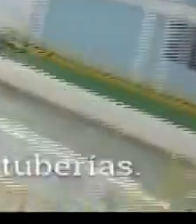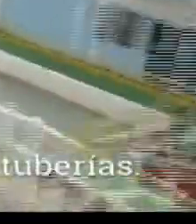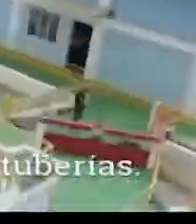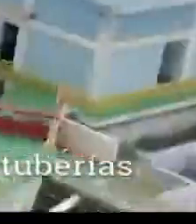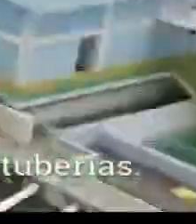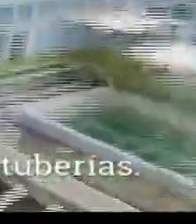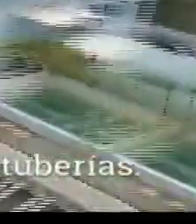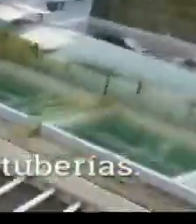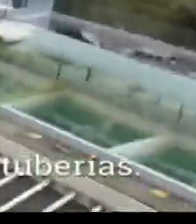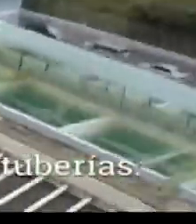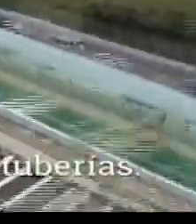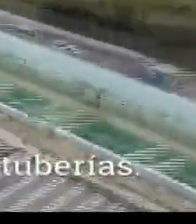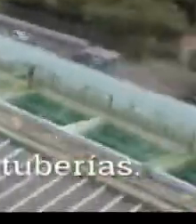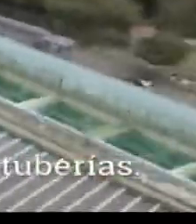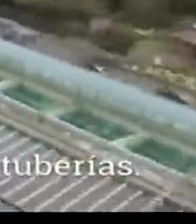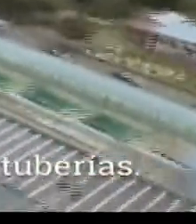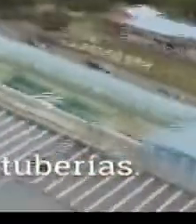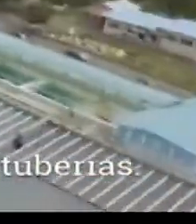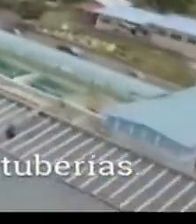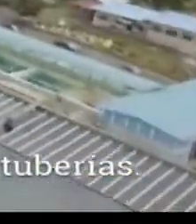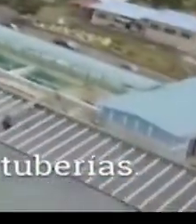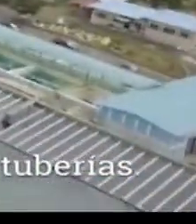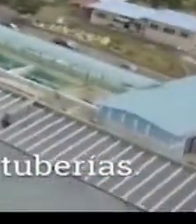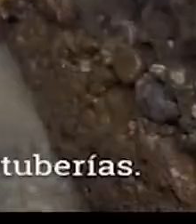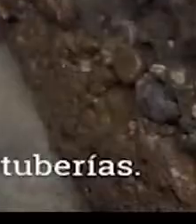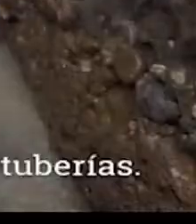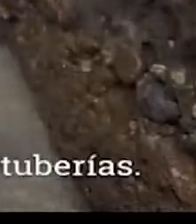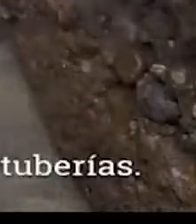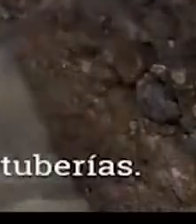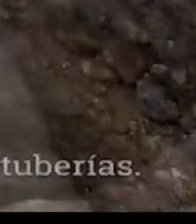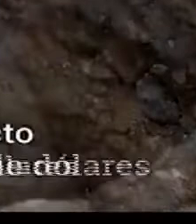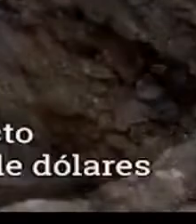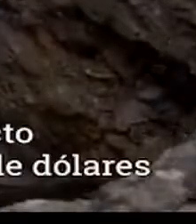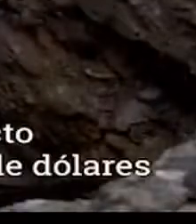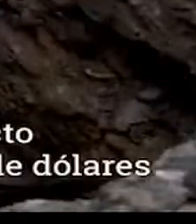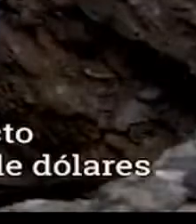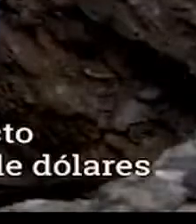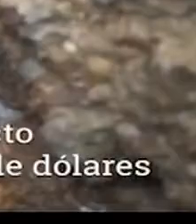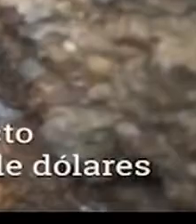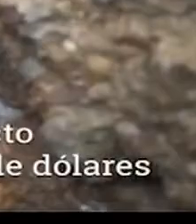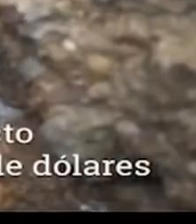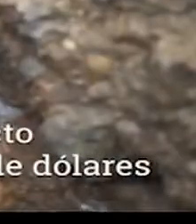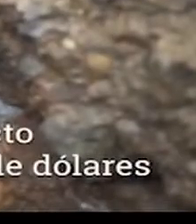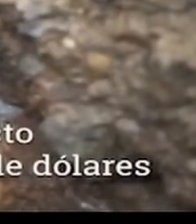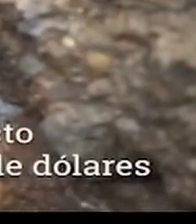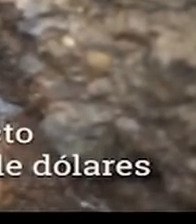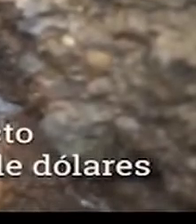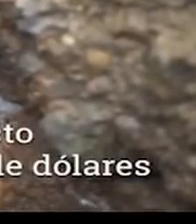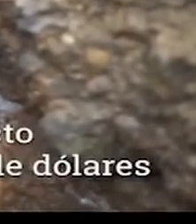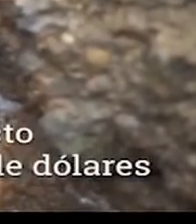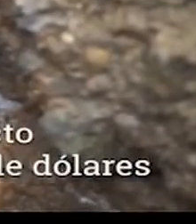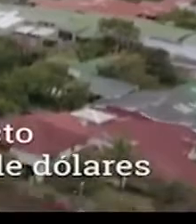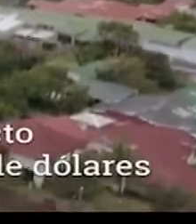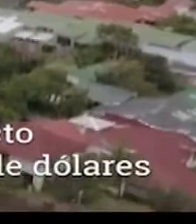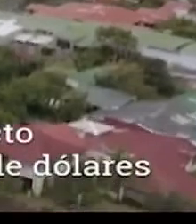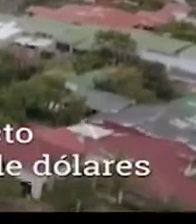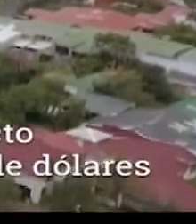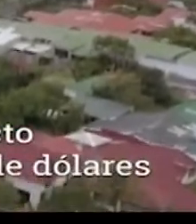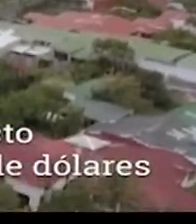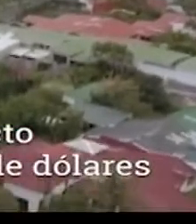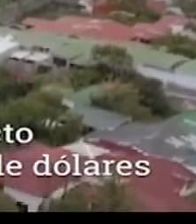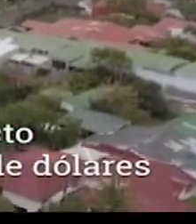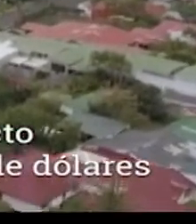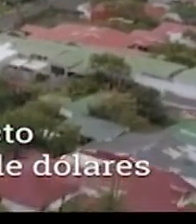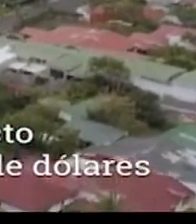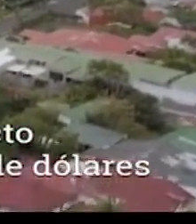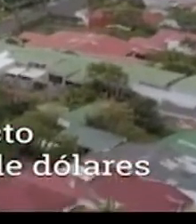colones. Construimos nuevos pozos, tanques y mejoramos las tuberías. A la vez, avanzamos en la ampliación del acueducto